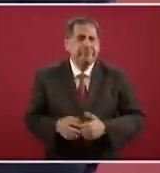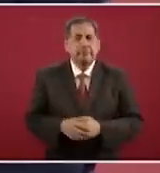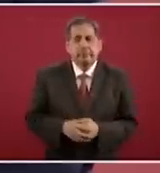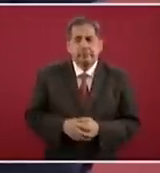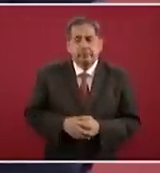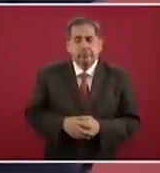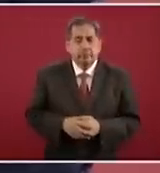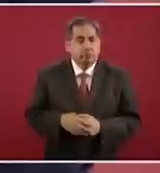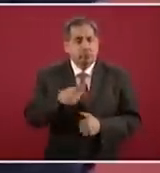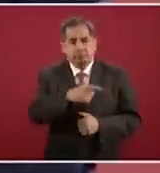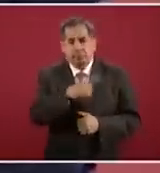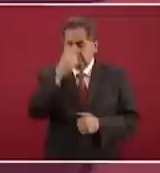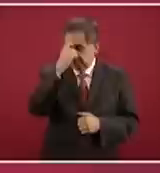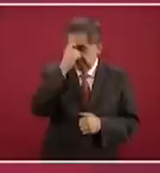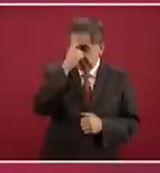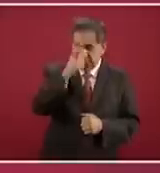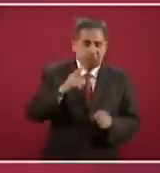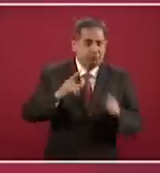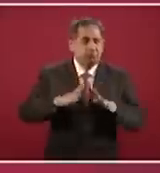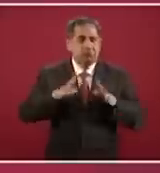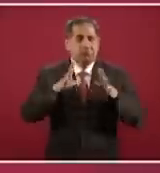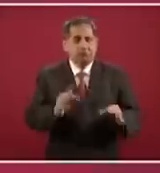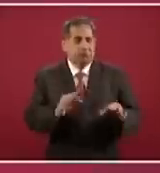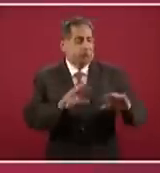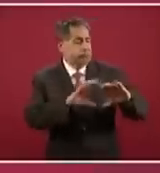y creó una organización